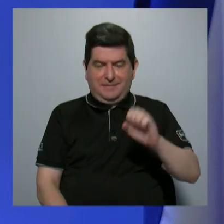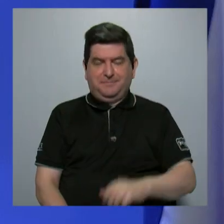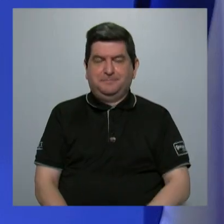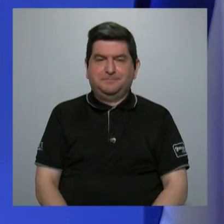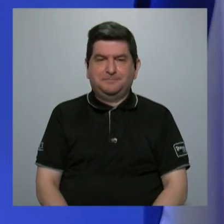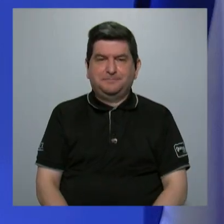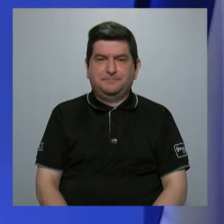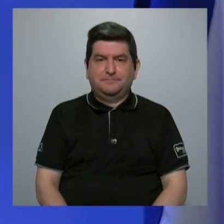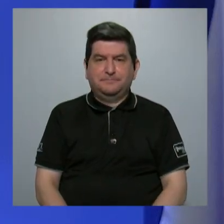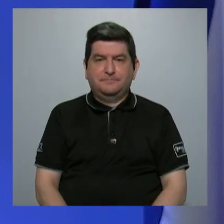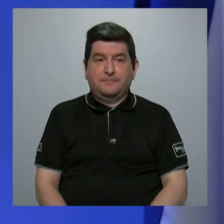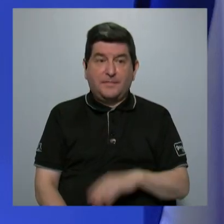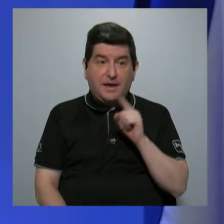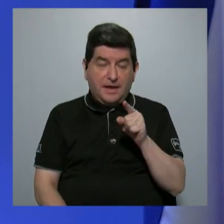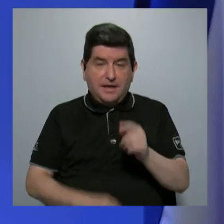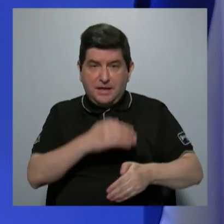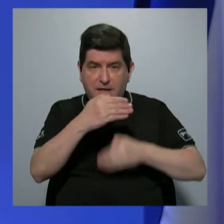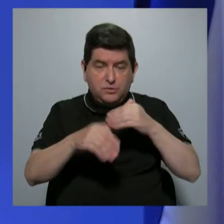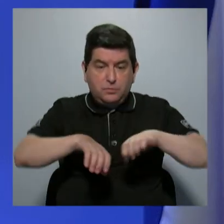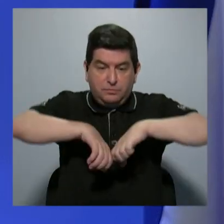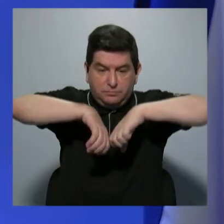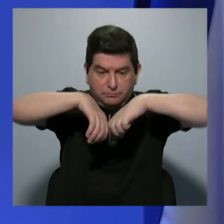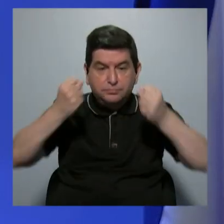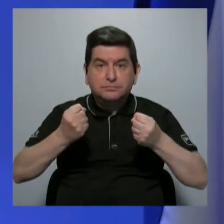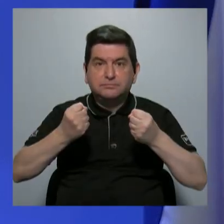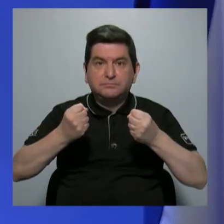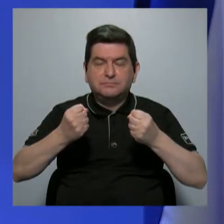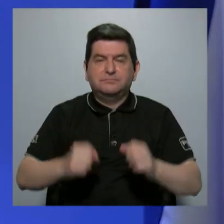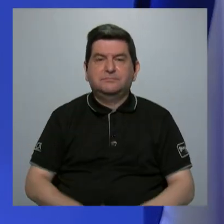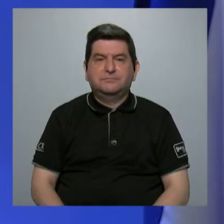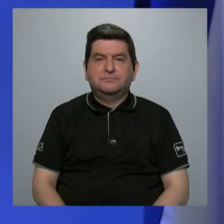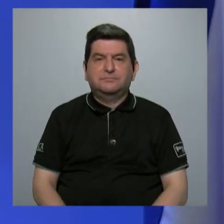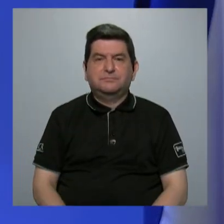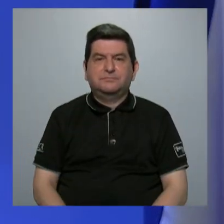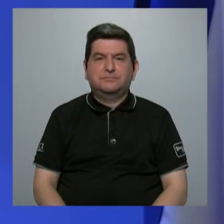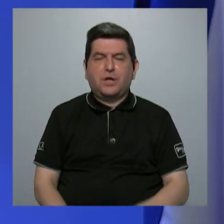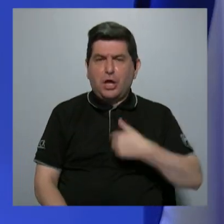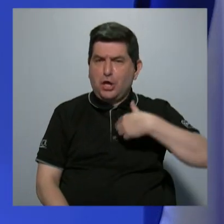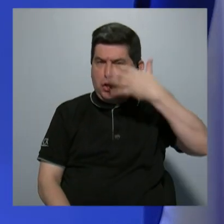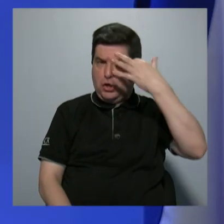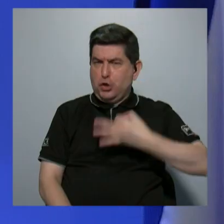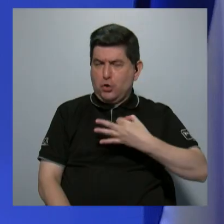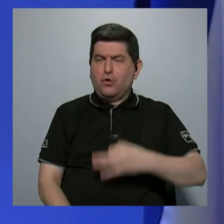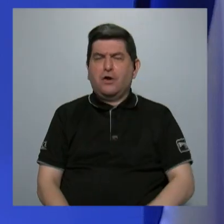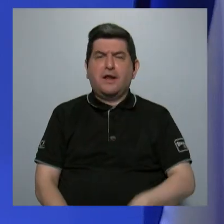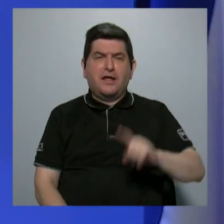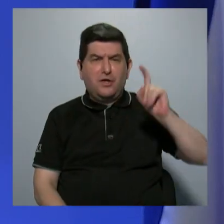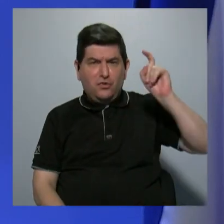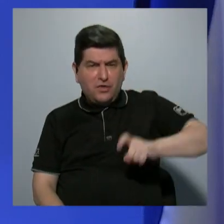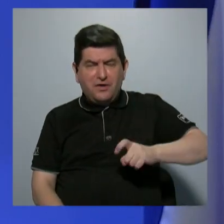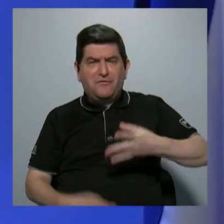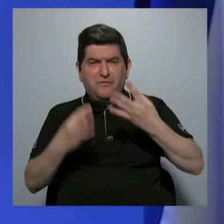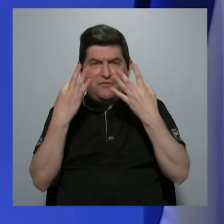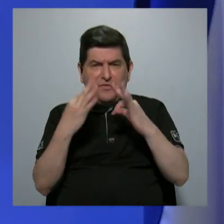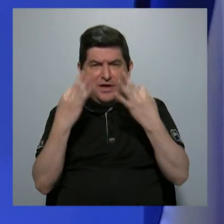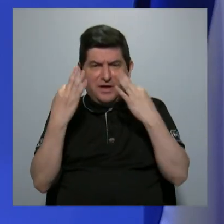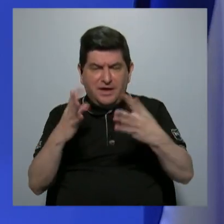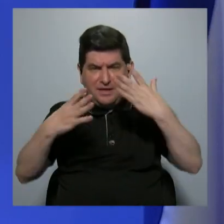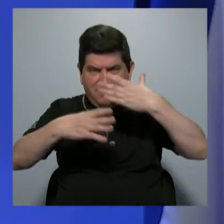manera experimentó un proceso de ruptura. Y una de las cosas que me parece que deberíamos tratar de